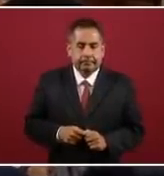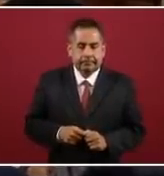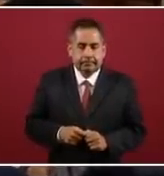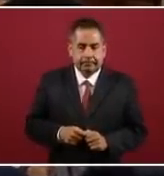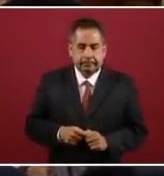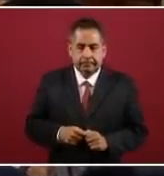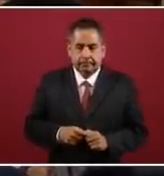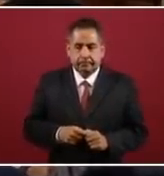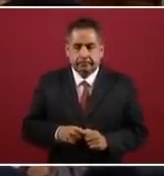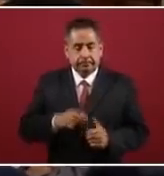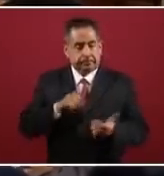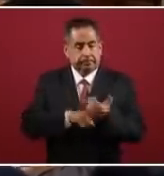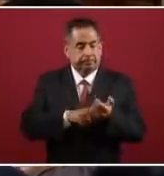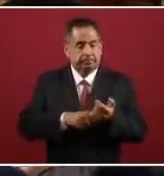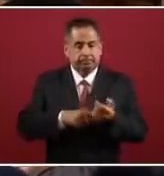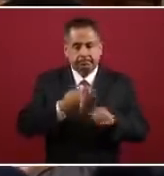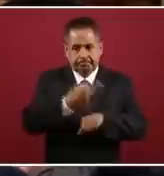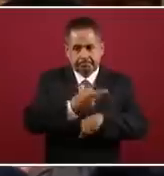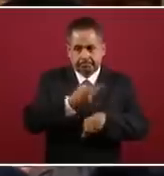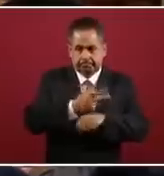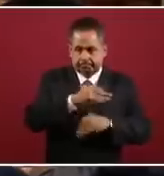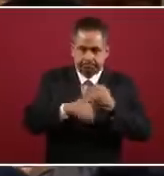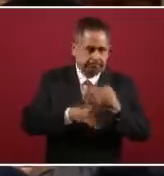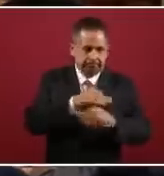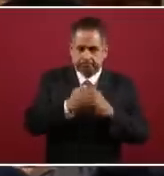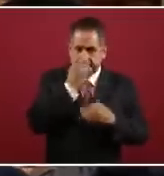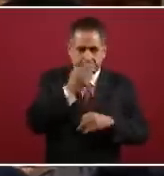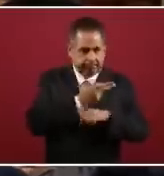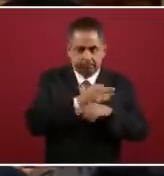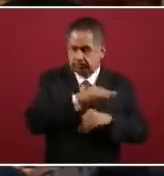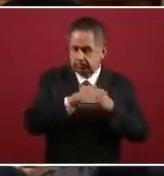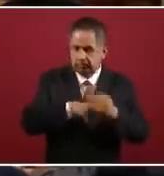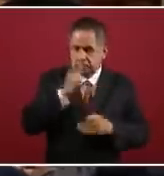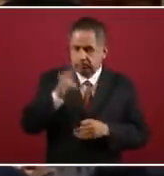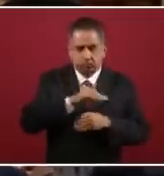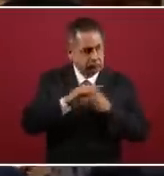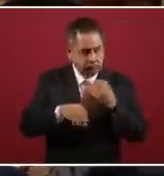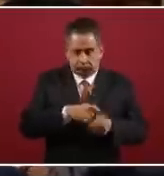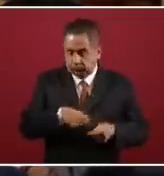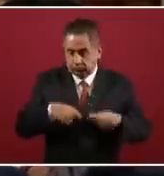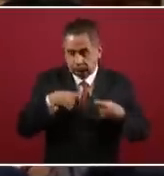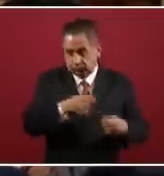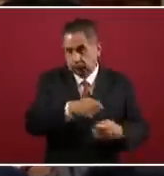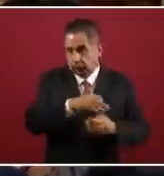la preparatoria, pues a todos los universitarios,